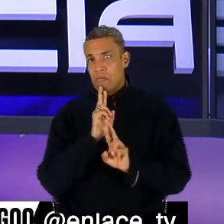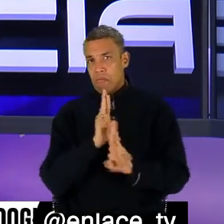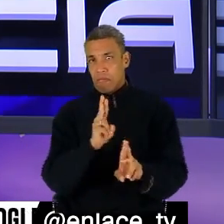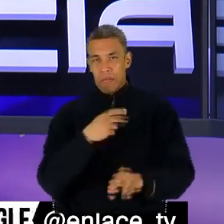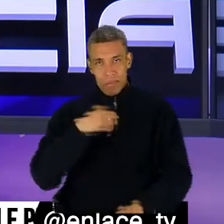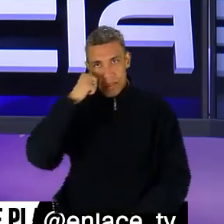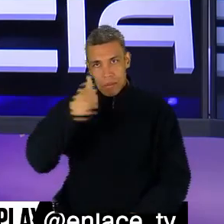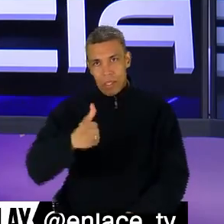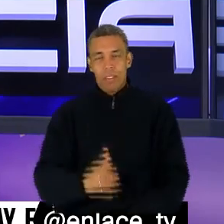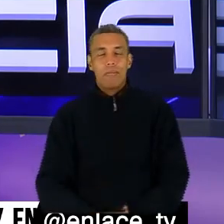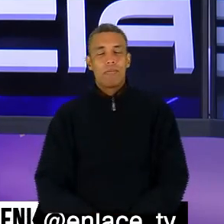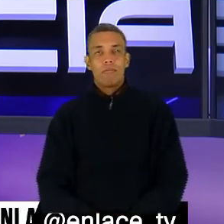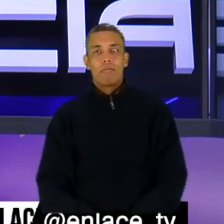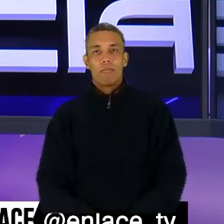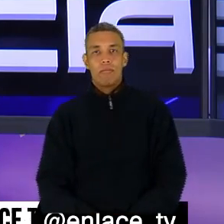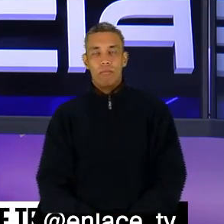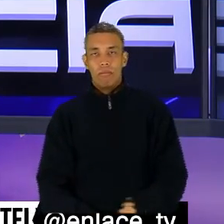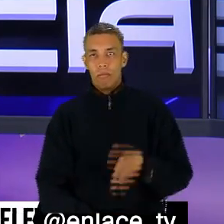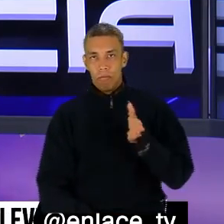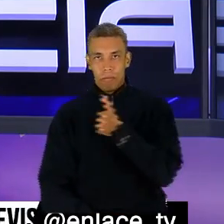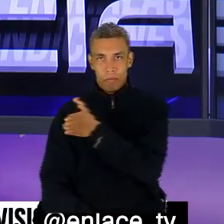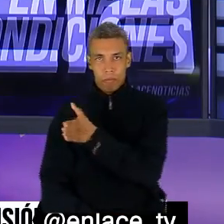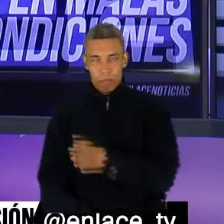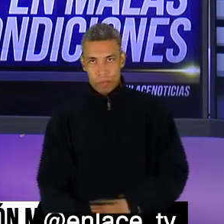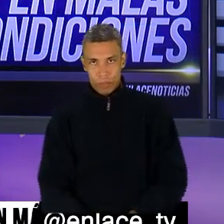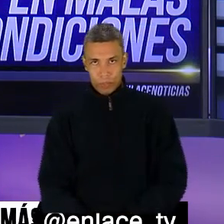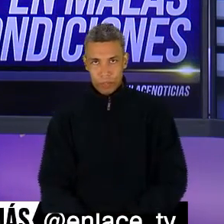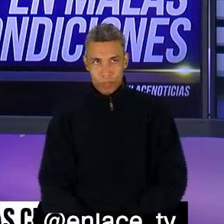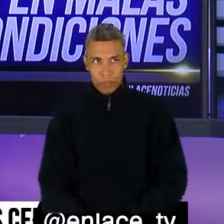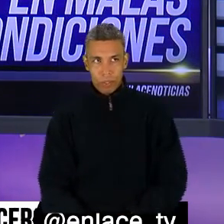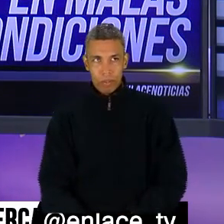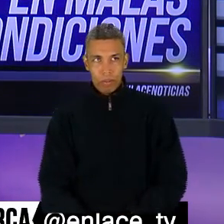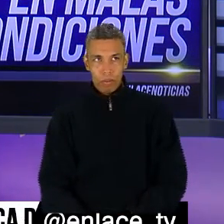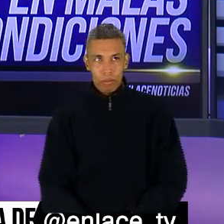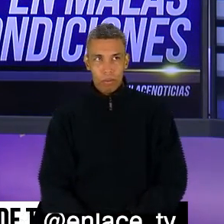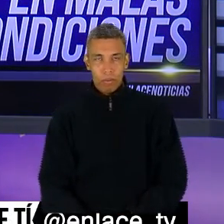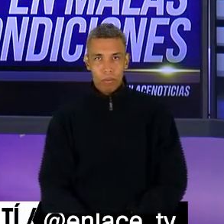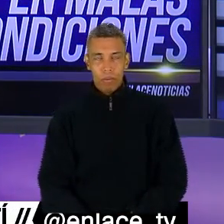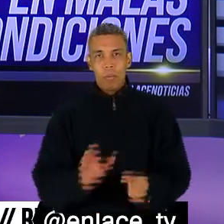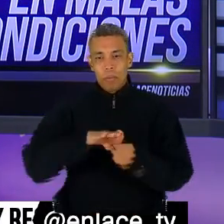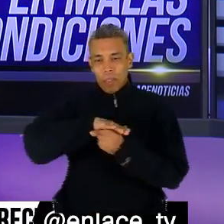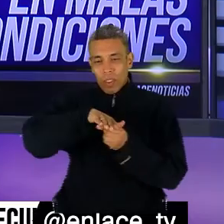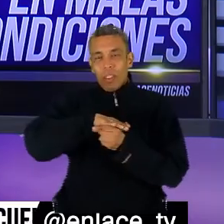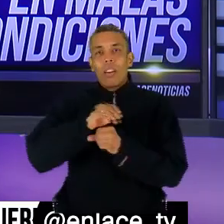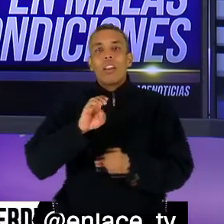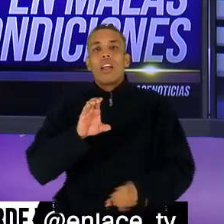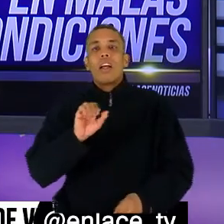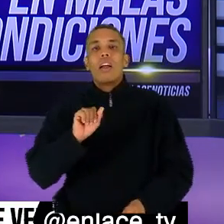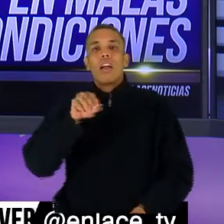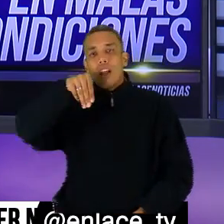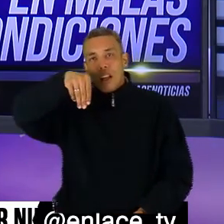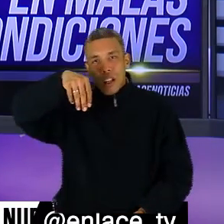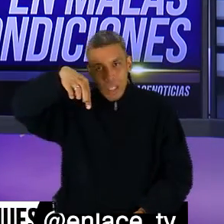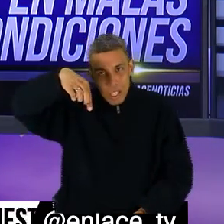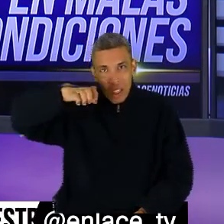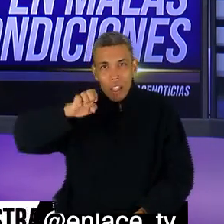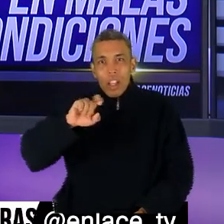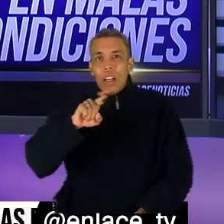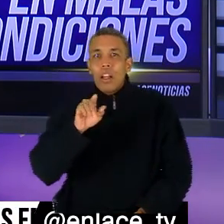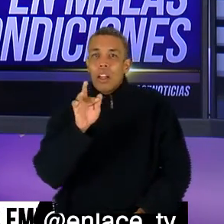los alumnos de La Paz. En otras noticias, el presidente de la Junta de Acción Comunal del Barrio Campestre advierte sobre la calidad de los alimentos que